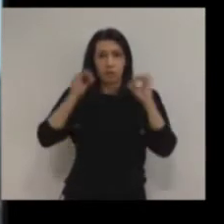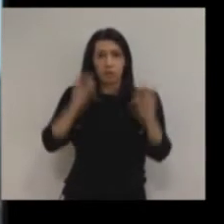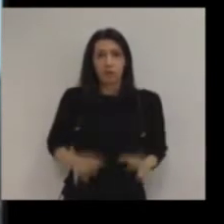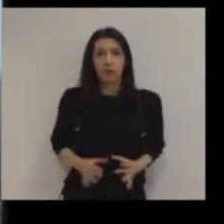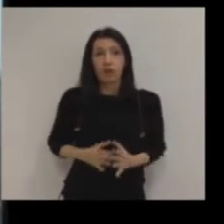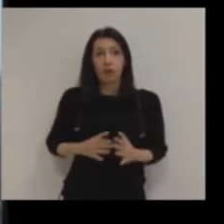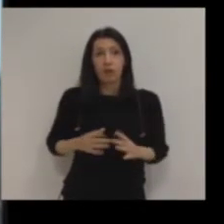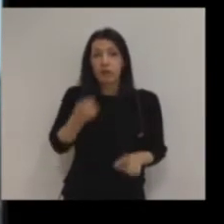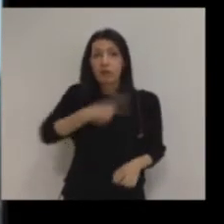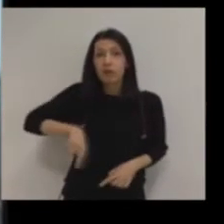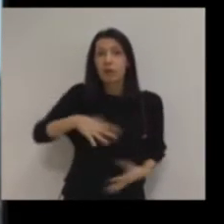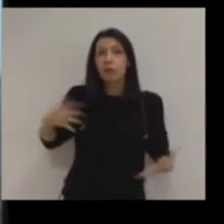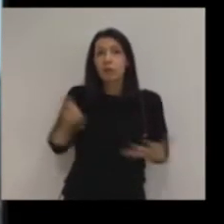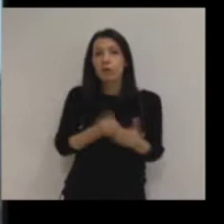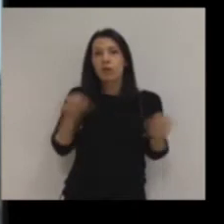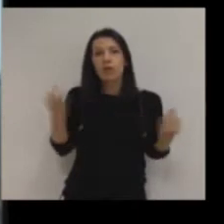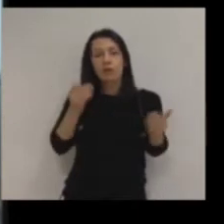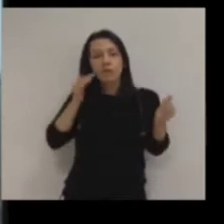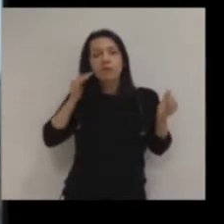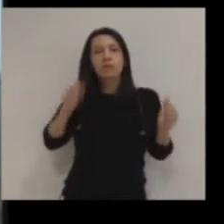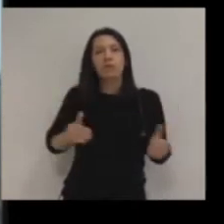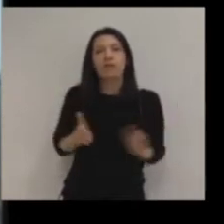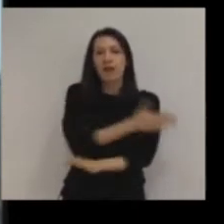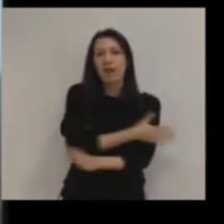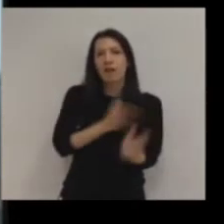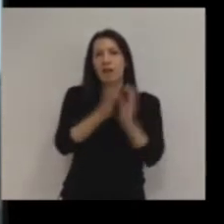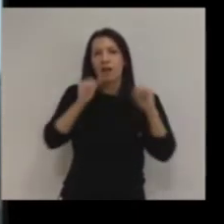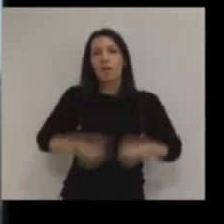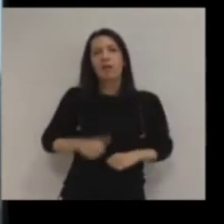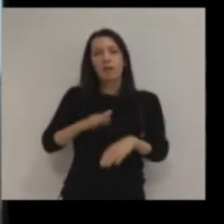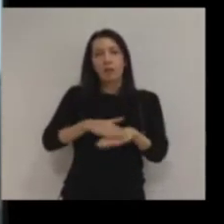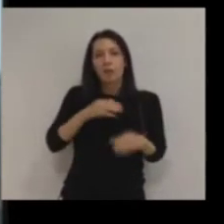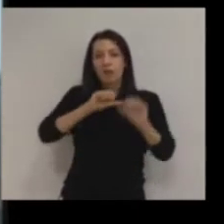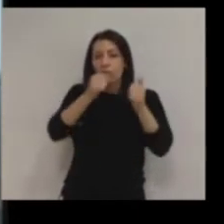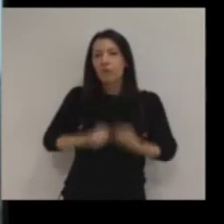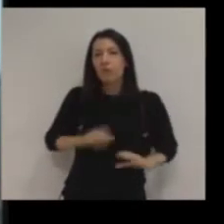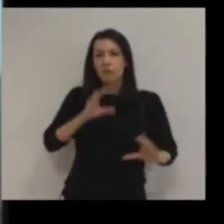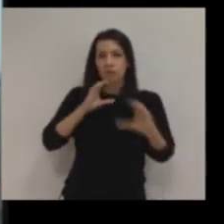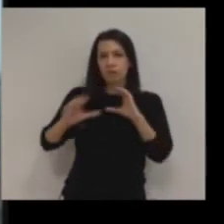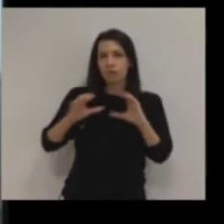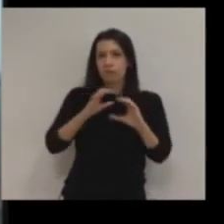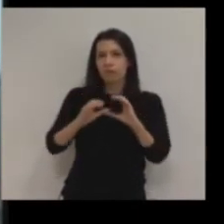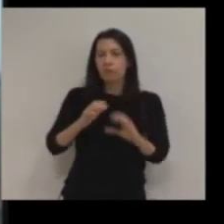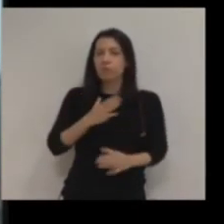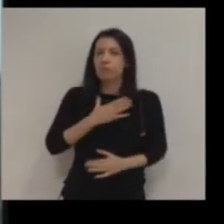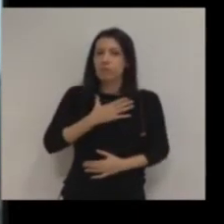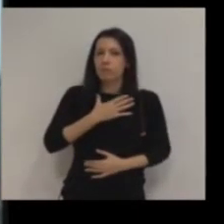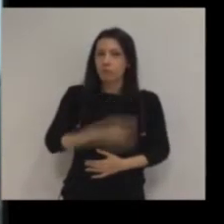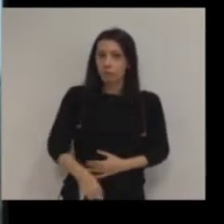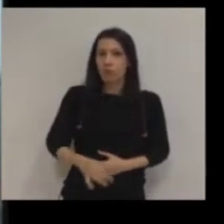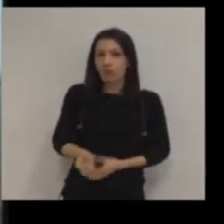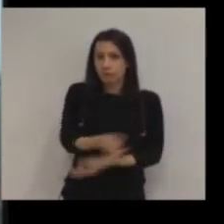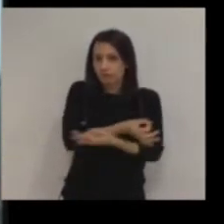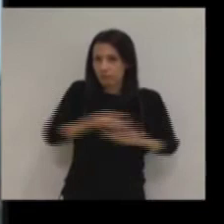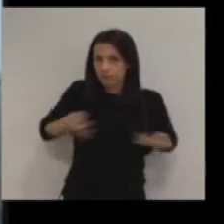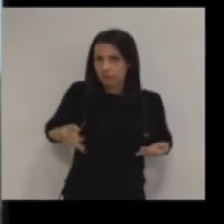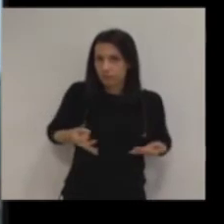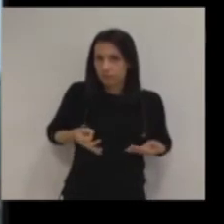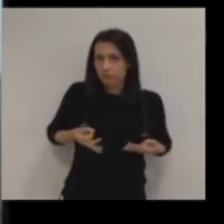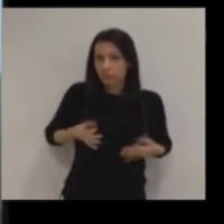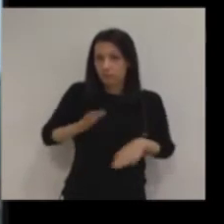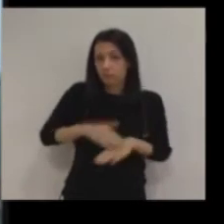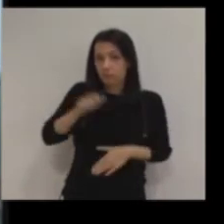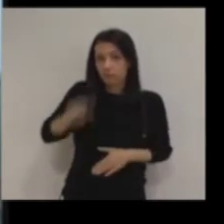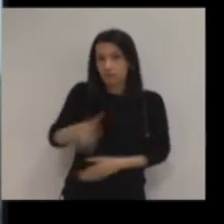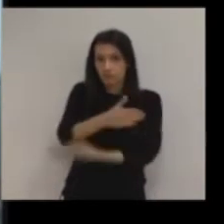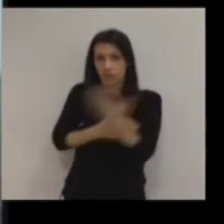entre todos tenemos que ponernos de acuerdo para que el vehículo y los canales de comunicación sean eficaces para la